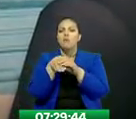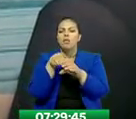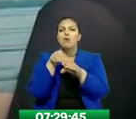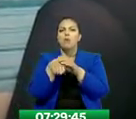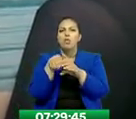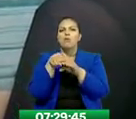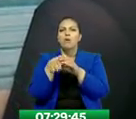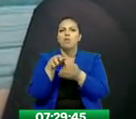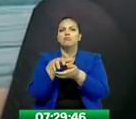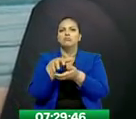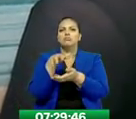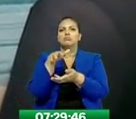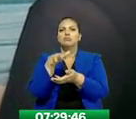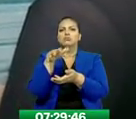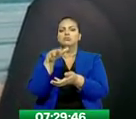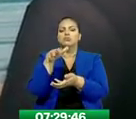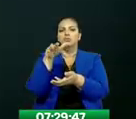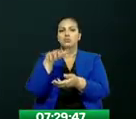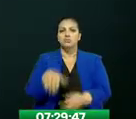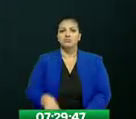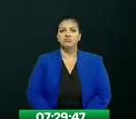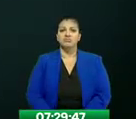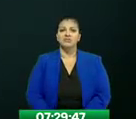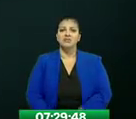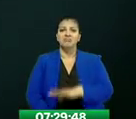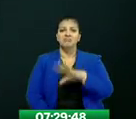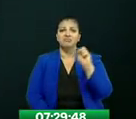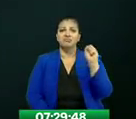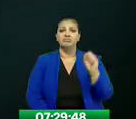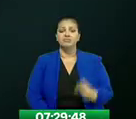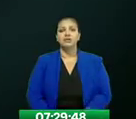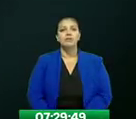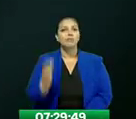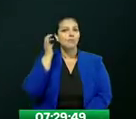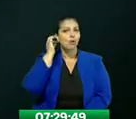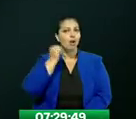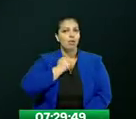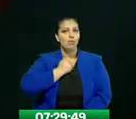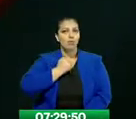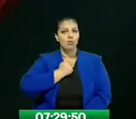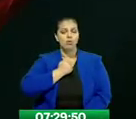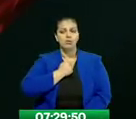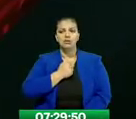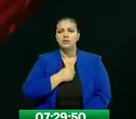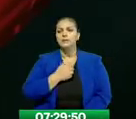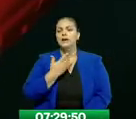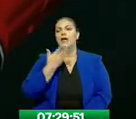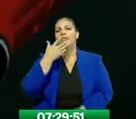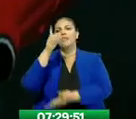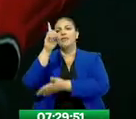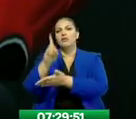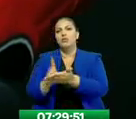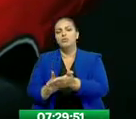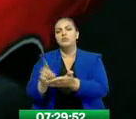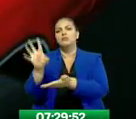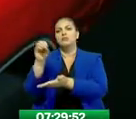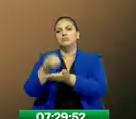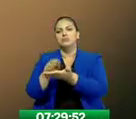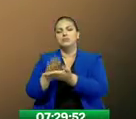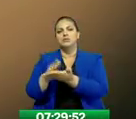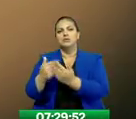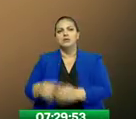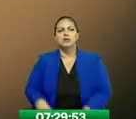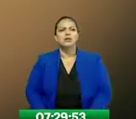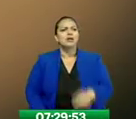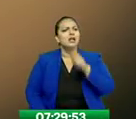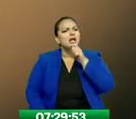que ha puesto la denuncia y está a la espera de resultados. Es un problema terrible, mucha delincuencia internacional. Aquí los delincuentes,